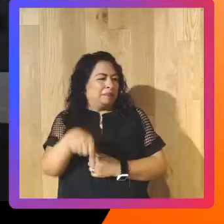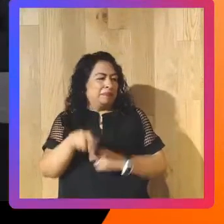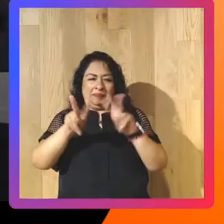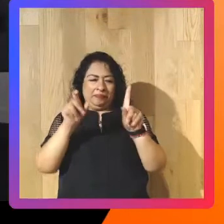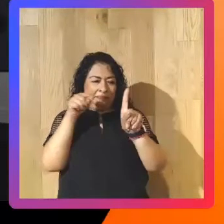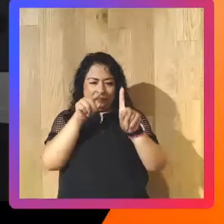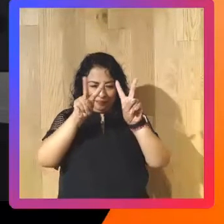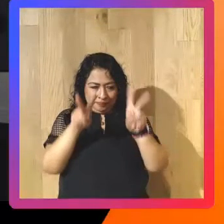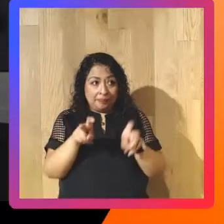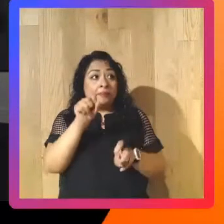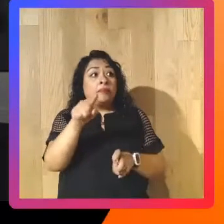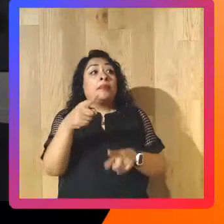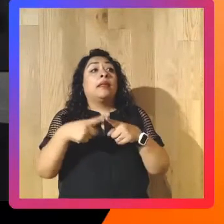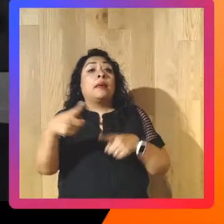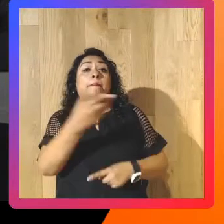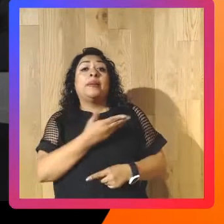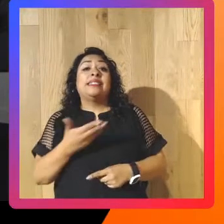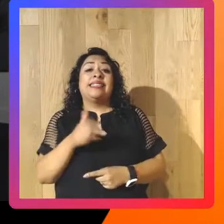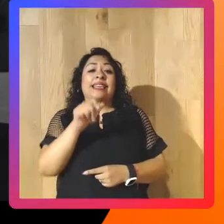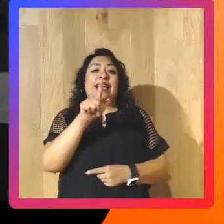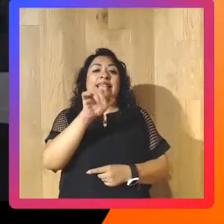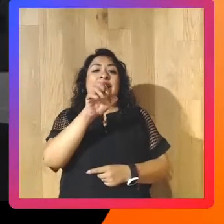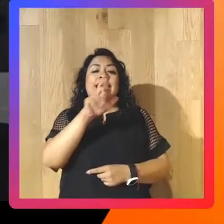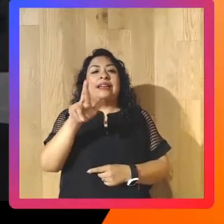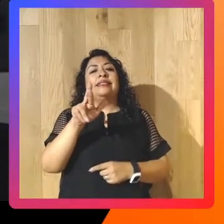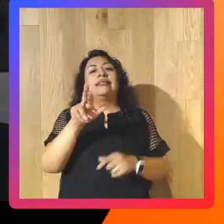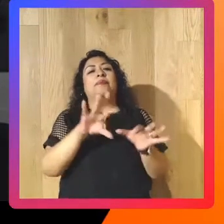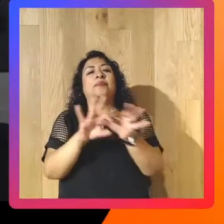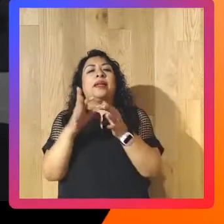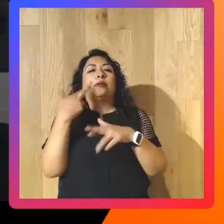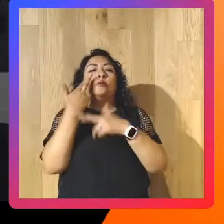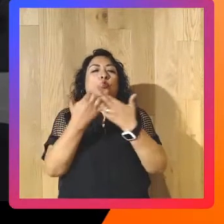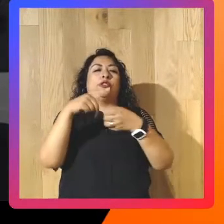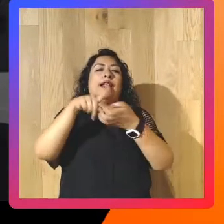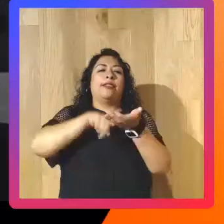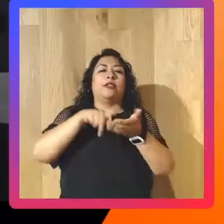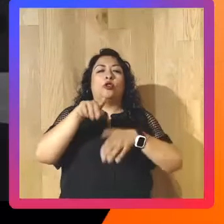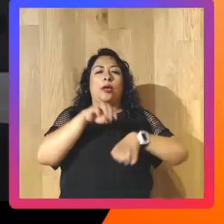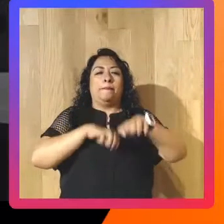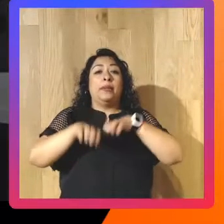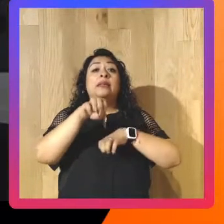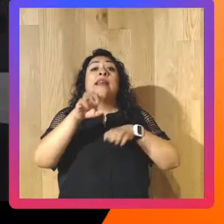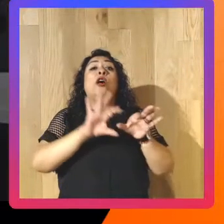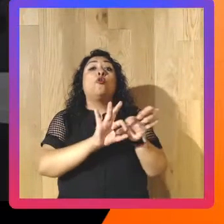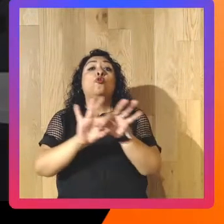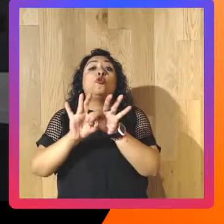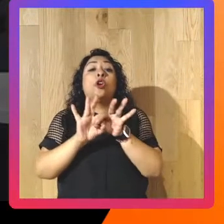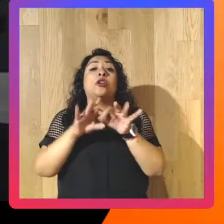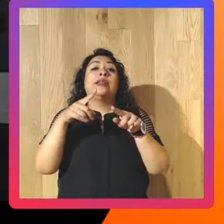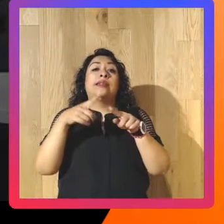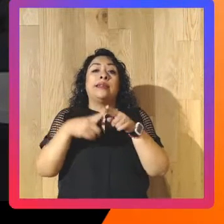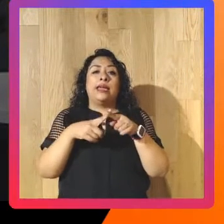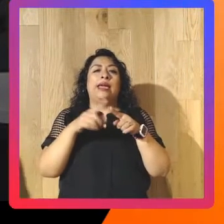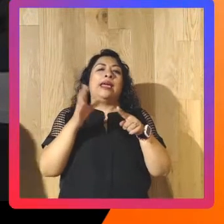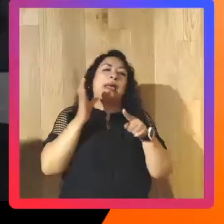tenor, escuchar al presidente de Aliarse, la Alianza por la Responsabilidad Social Empresarial, que es la unión de